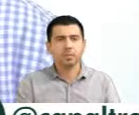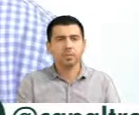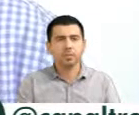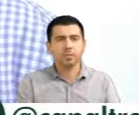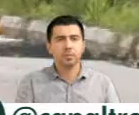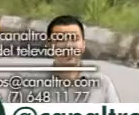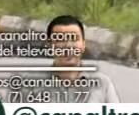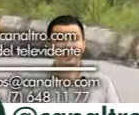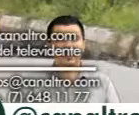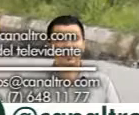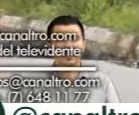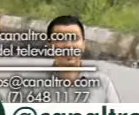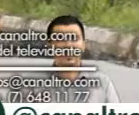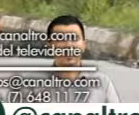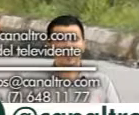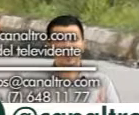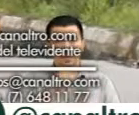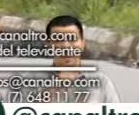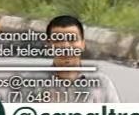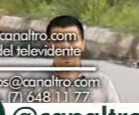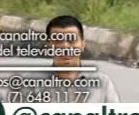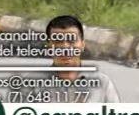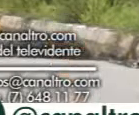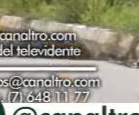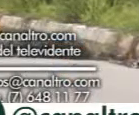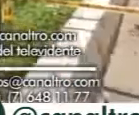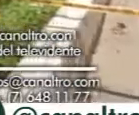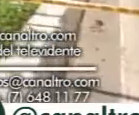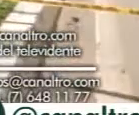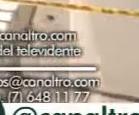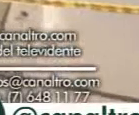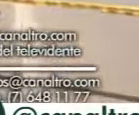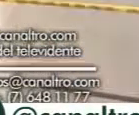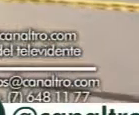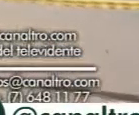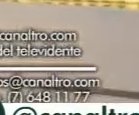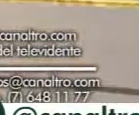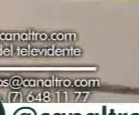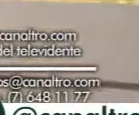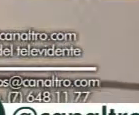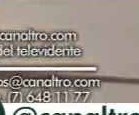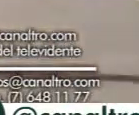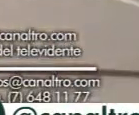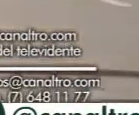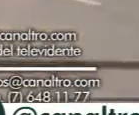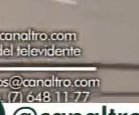tanto al contratista. Se espera por parte del área metropolitana de Bucaramanga que la vía sea entregada en un mes.